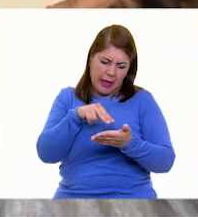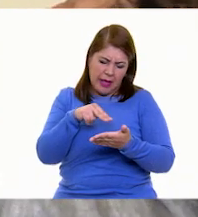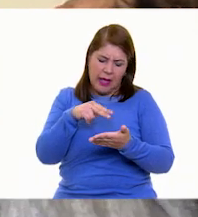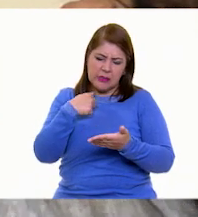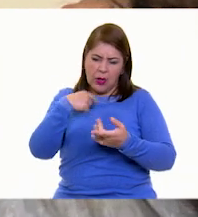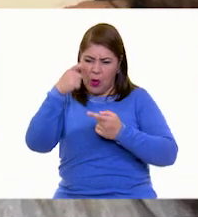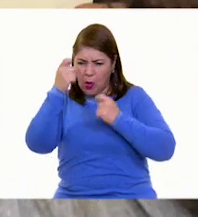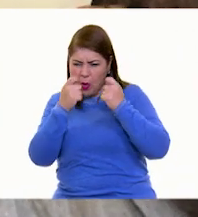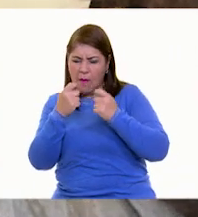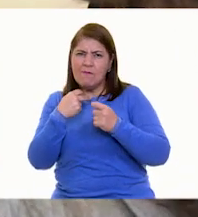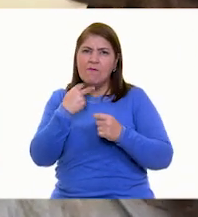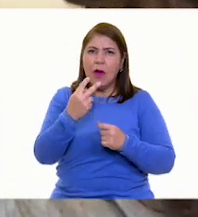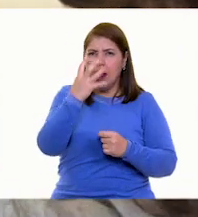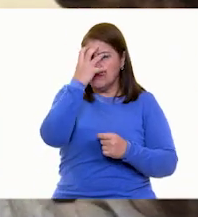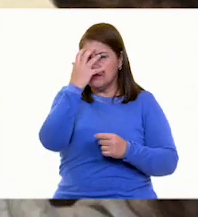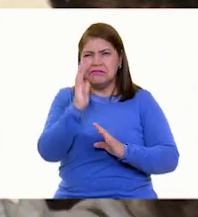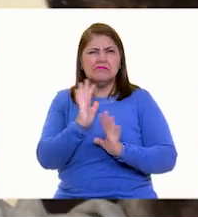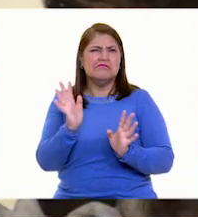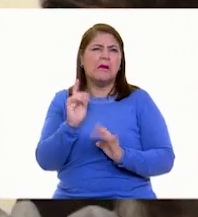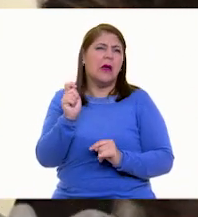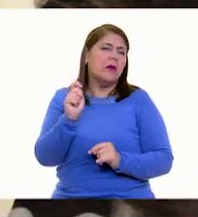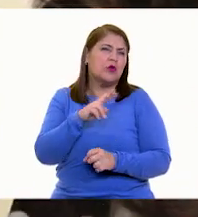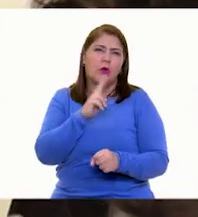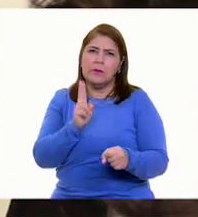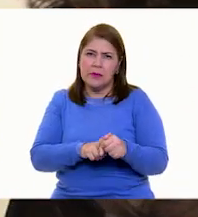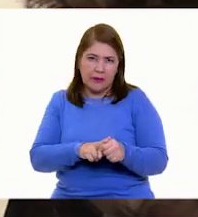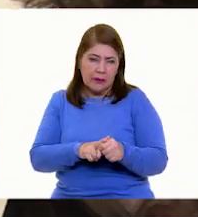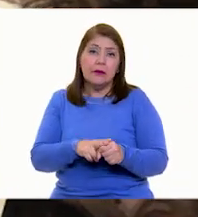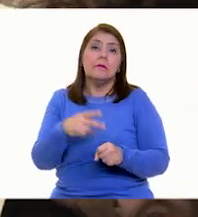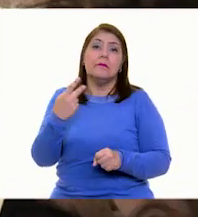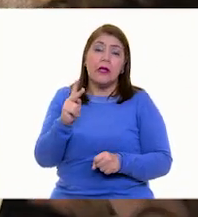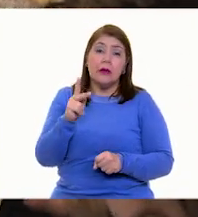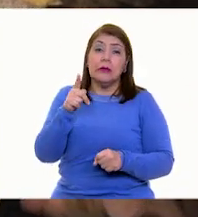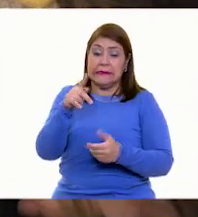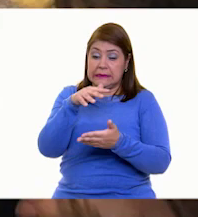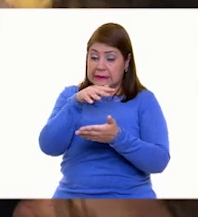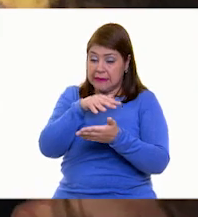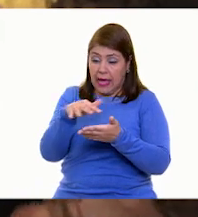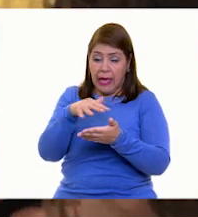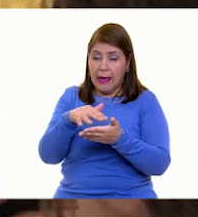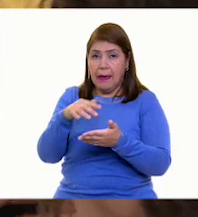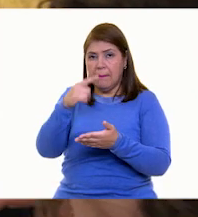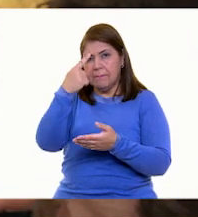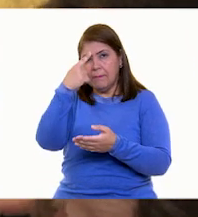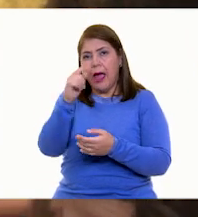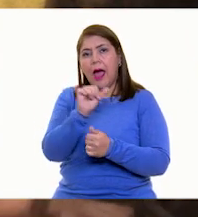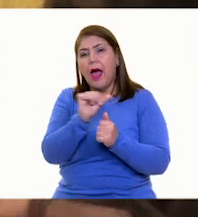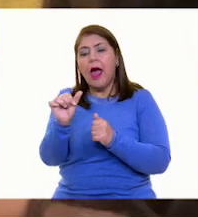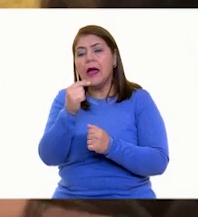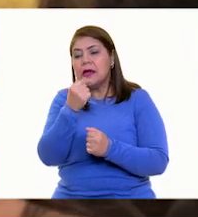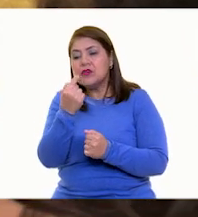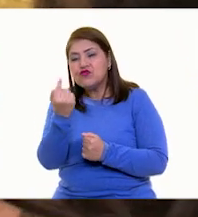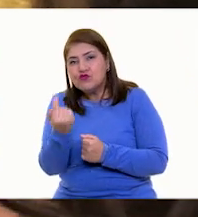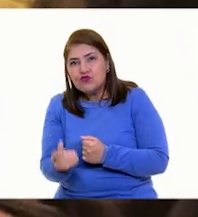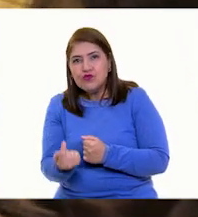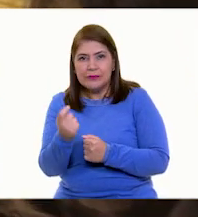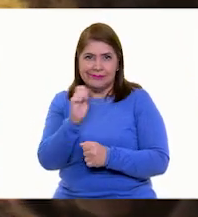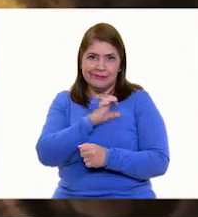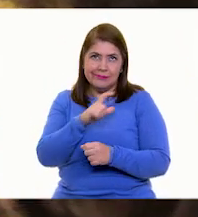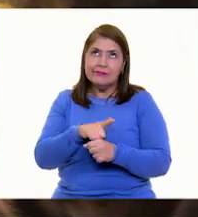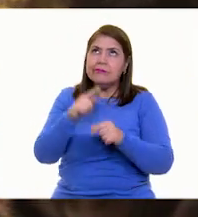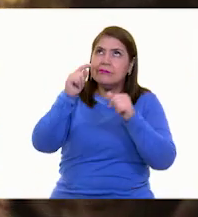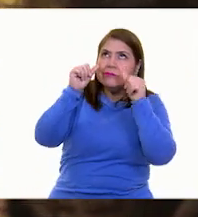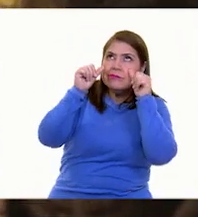gestos o voces. Es normal. Pero recuerden que su lectura va dirigida a un público especial y